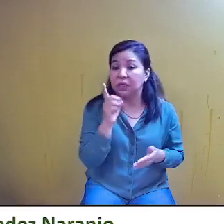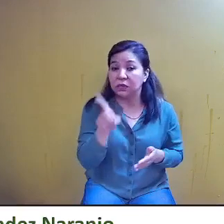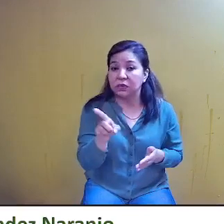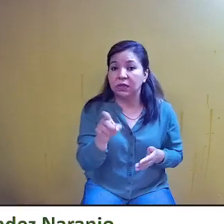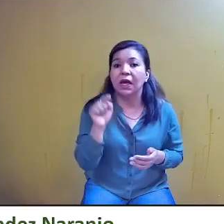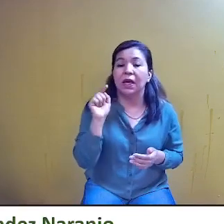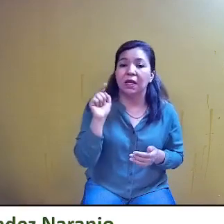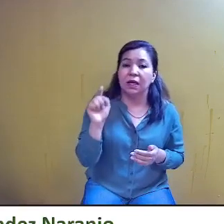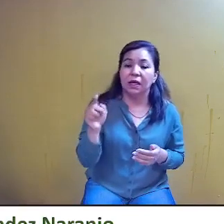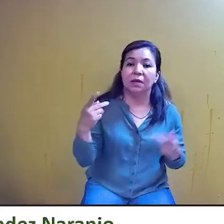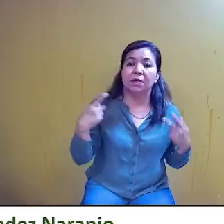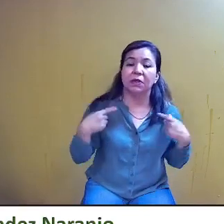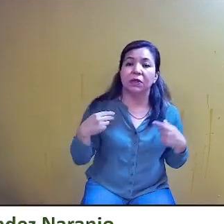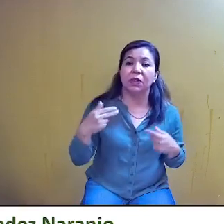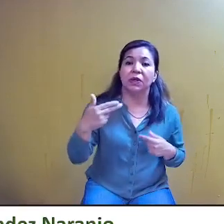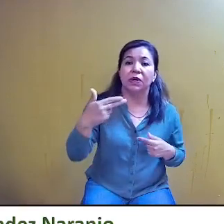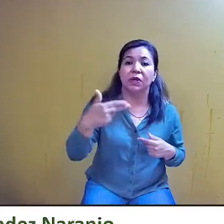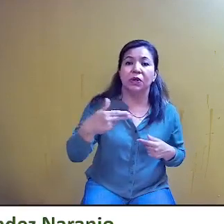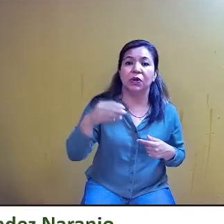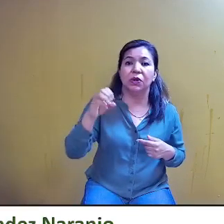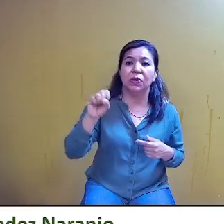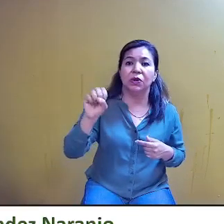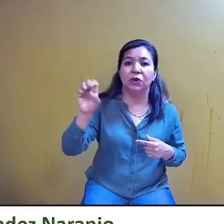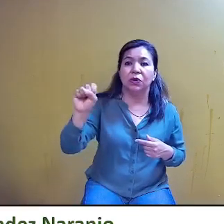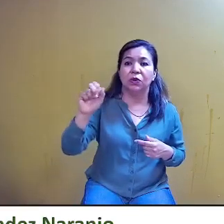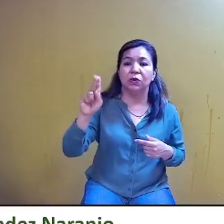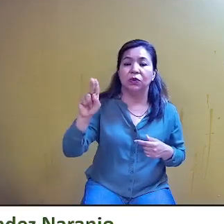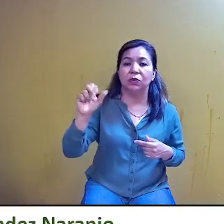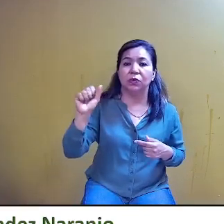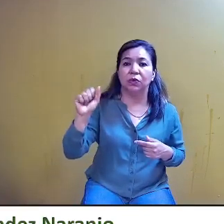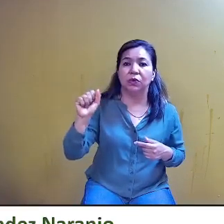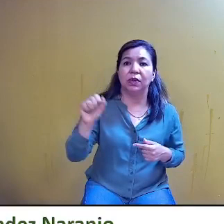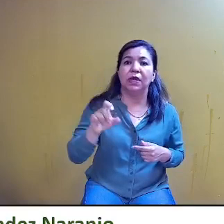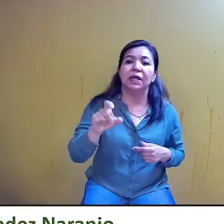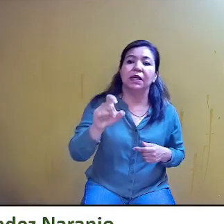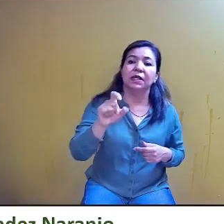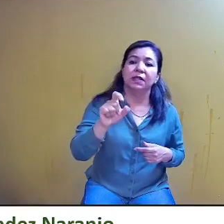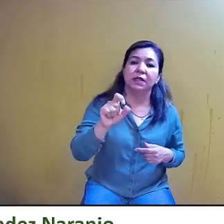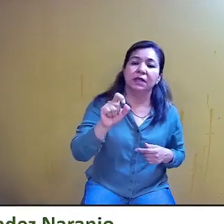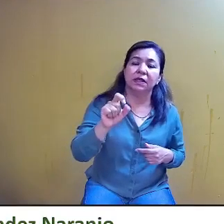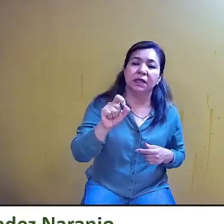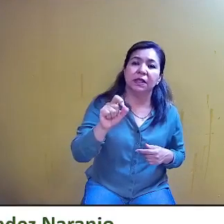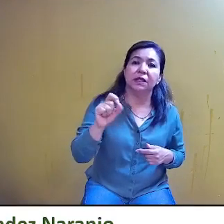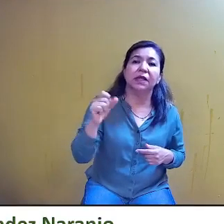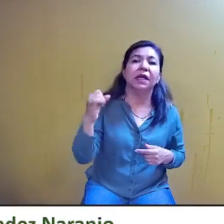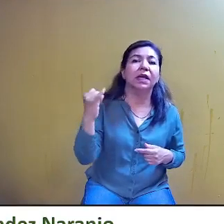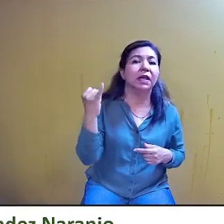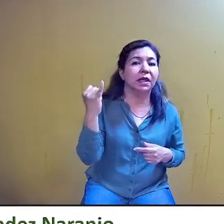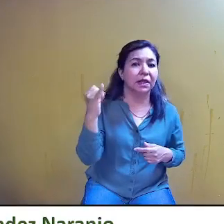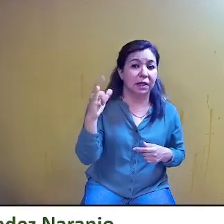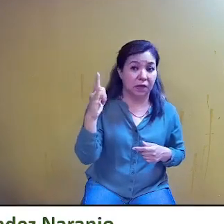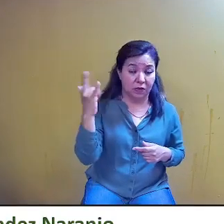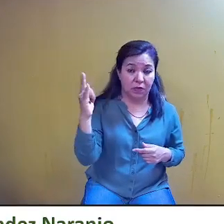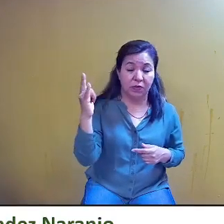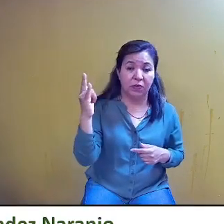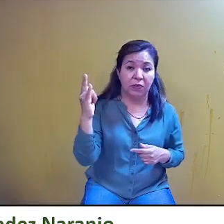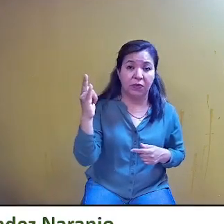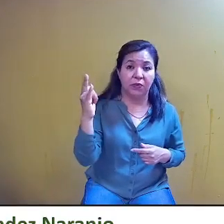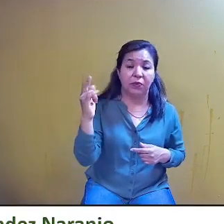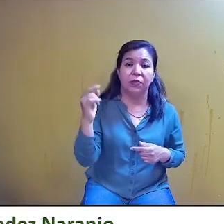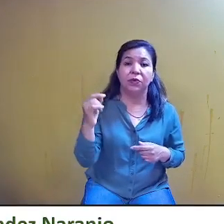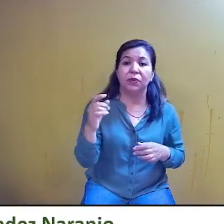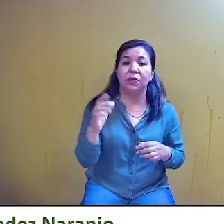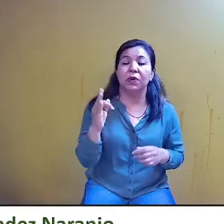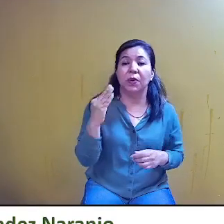ciudadano Yoshio Cuauhtémoc Rebolledo Gómez, en fecha 30 de junio del 2023, a través de su cuenta personal de